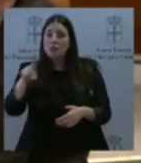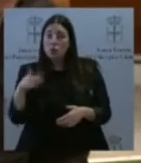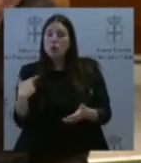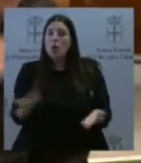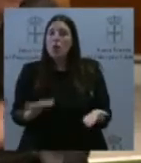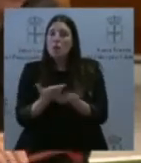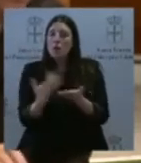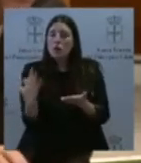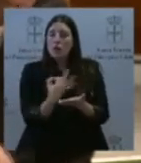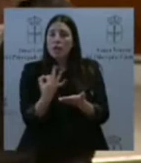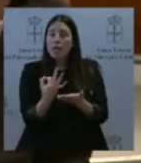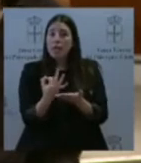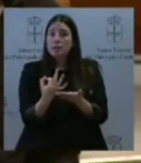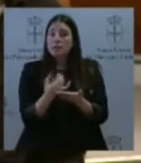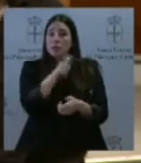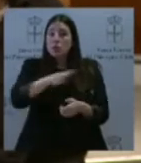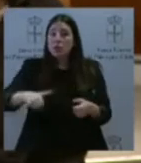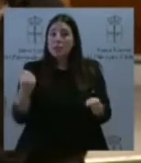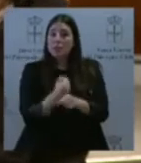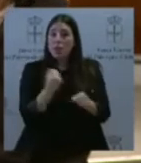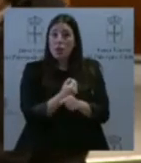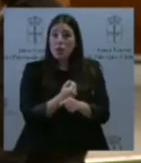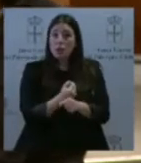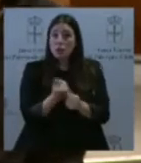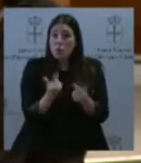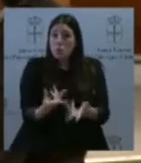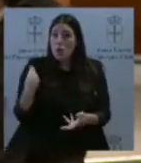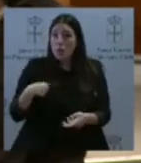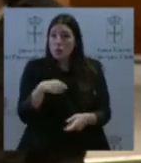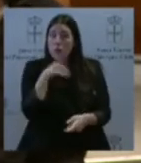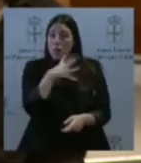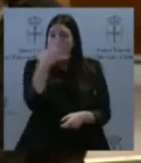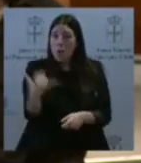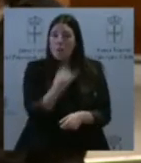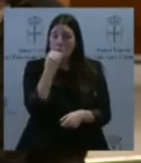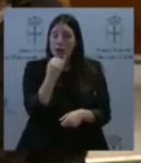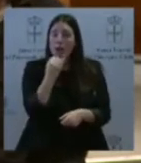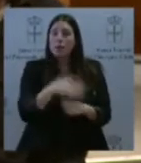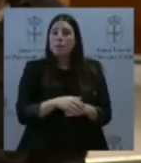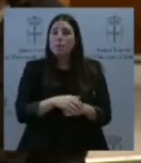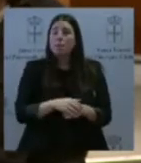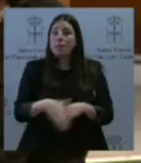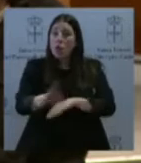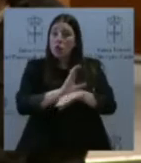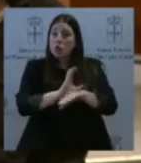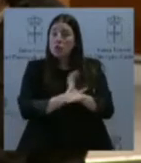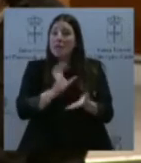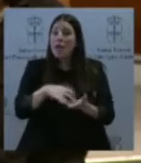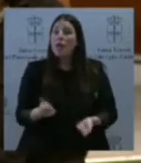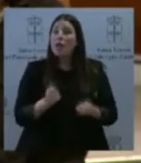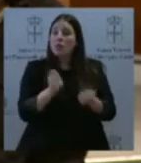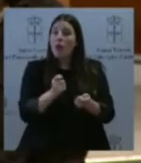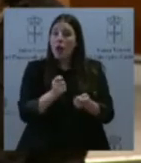trabajadores para este centro educativo porque había una baja y la consejería adjudicó una jornada completa. En el